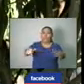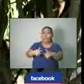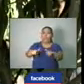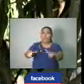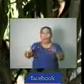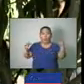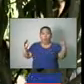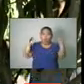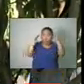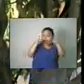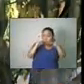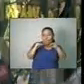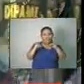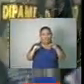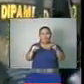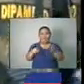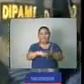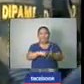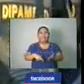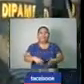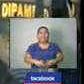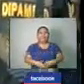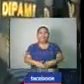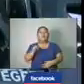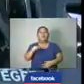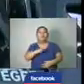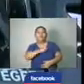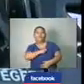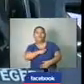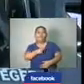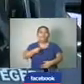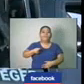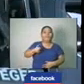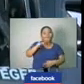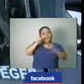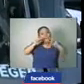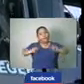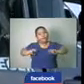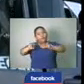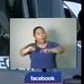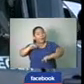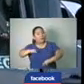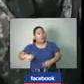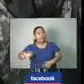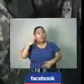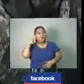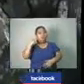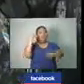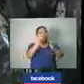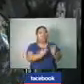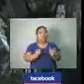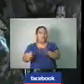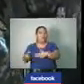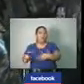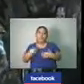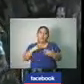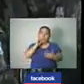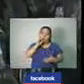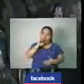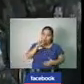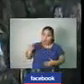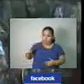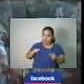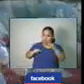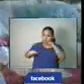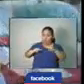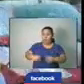altas horas de la noche y la madrugada. El papel de la Dirección Policial de Investigaciones será vital en este plan, aseguraron dichas